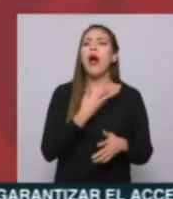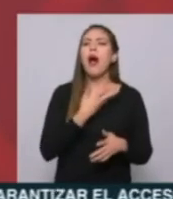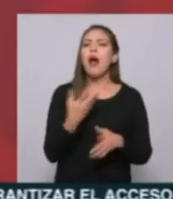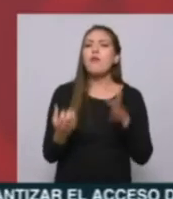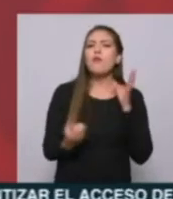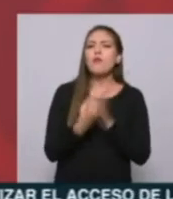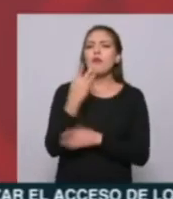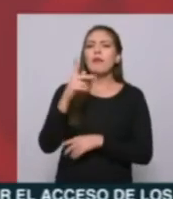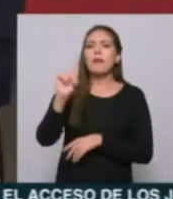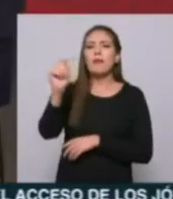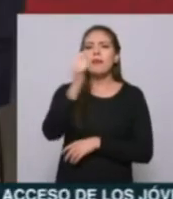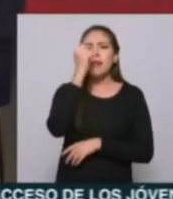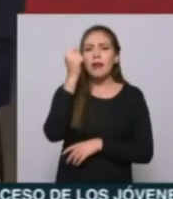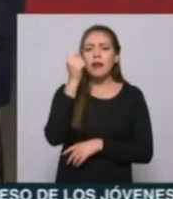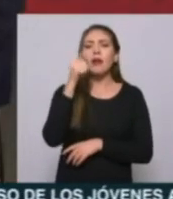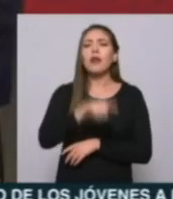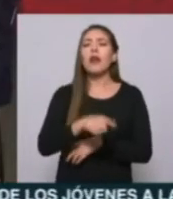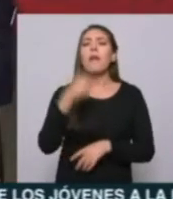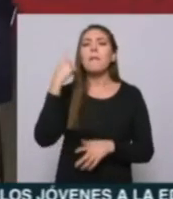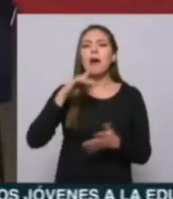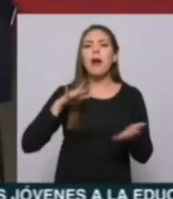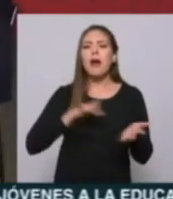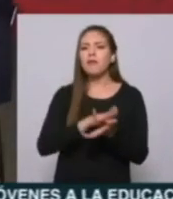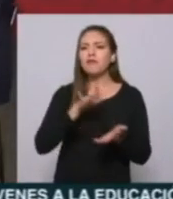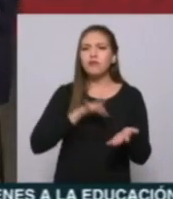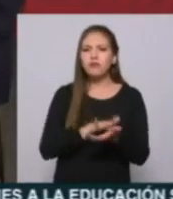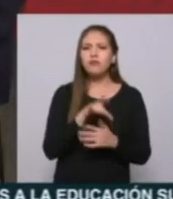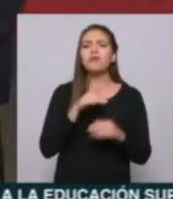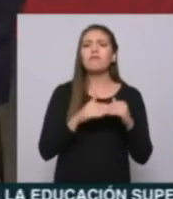a la infraestructura existente, contribuiría a